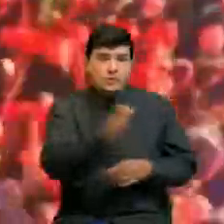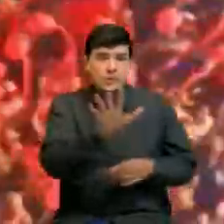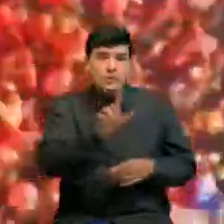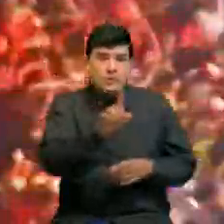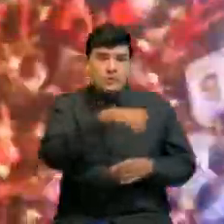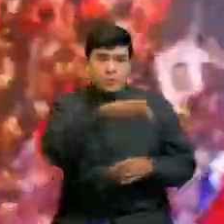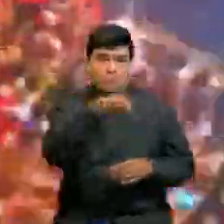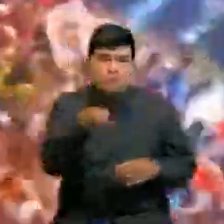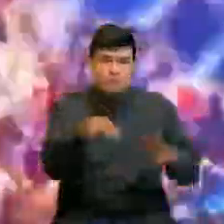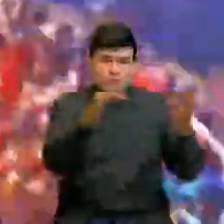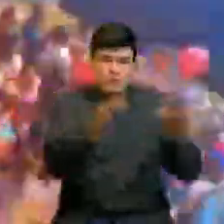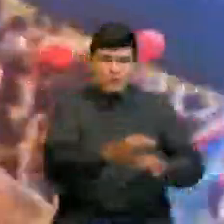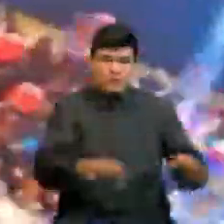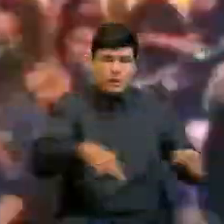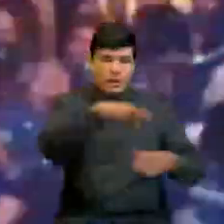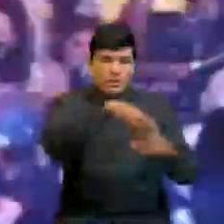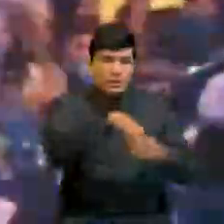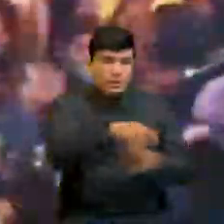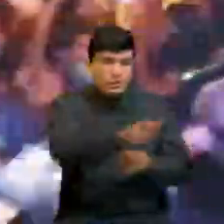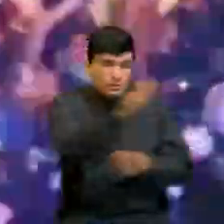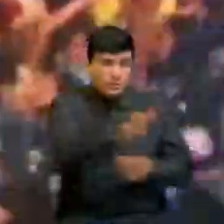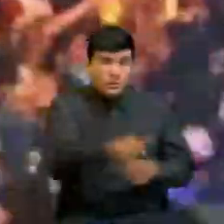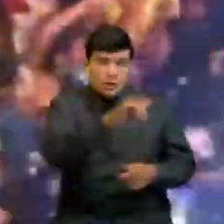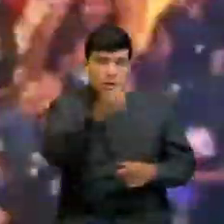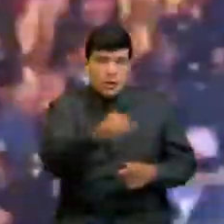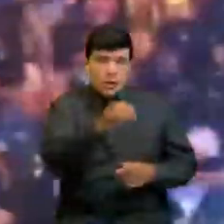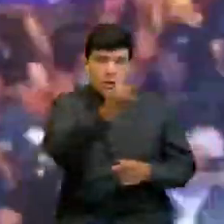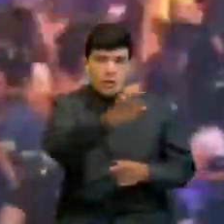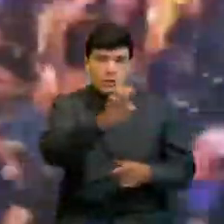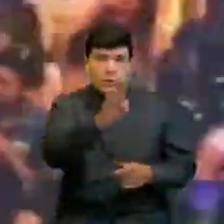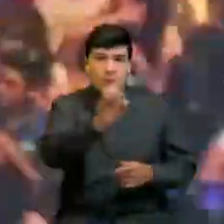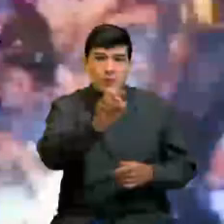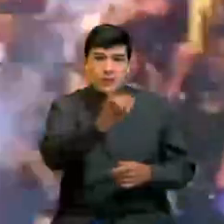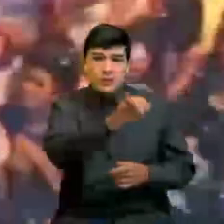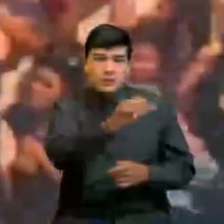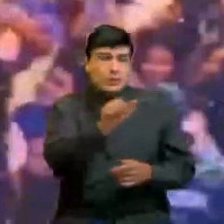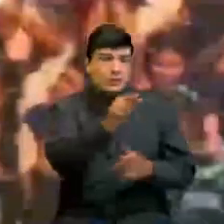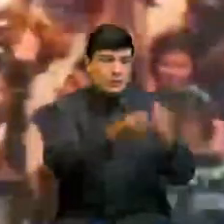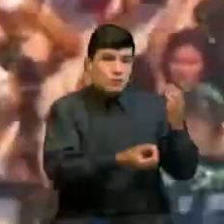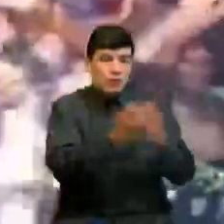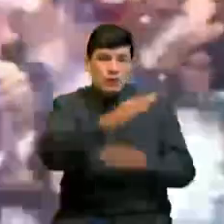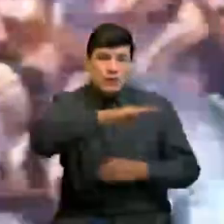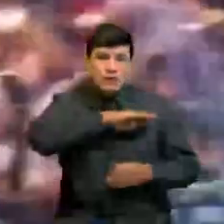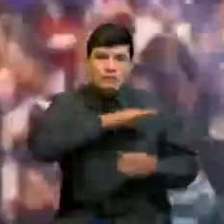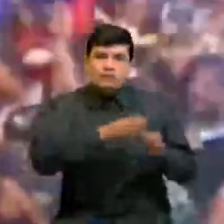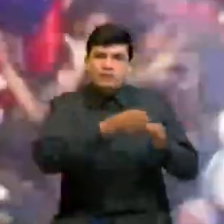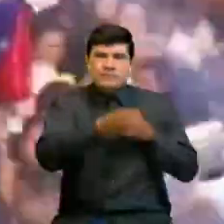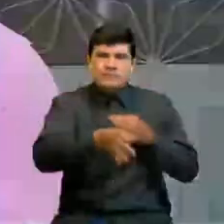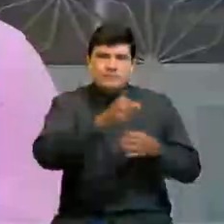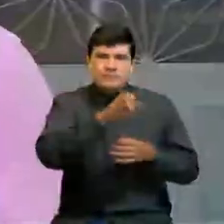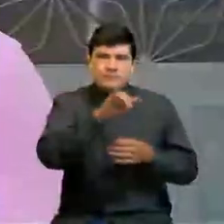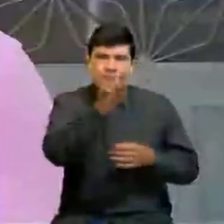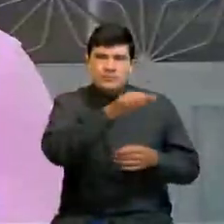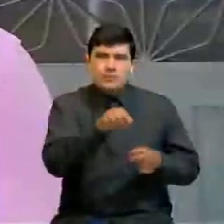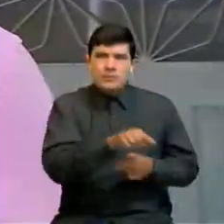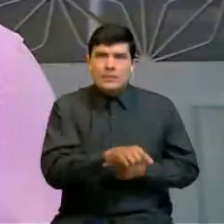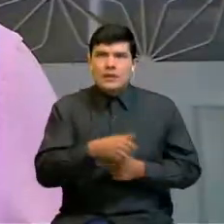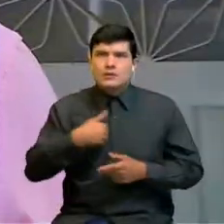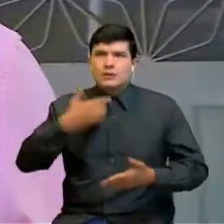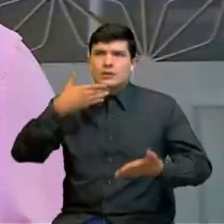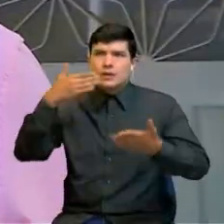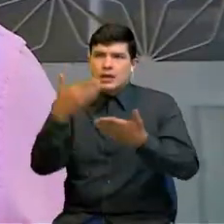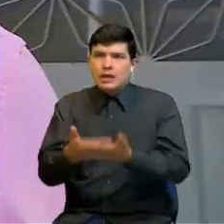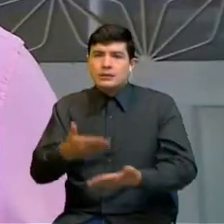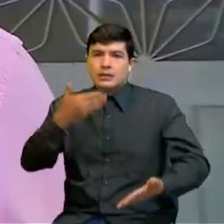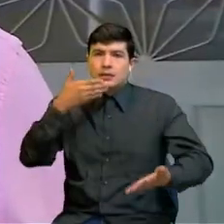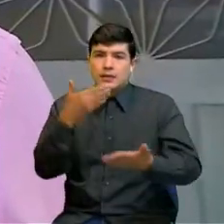49,51% del total de los sufragios, José Miguel Bonilla se convirtió en el nuevo alcalde electo del municipio de Los Patios. Agradecerle a cada uno